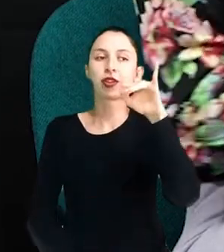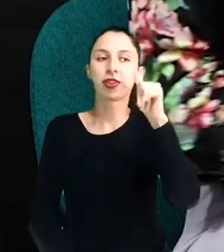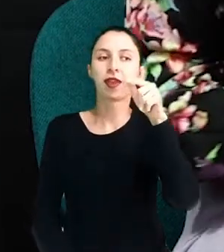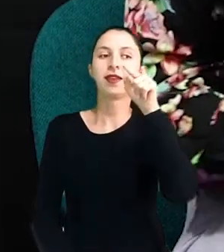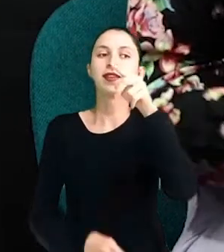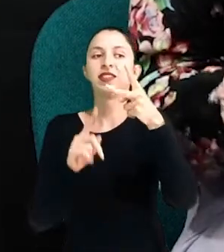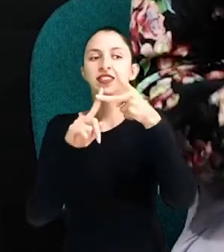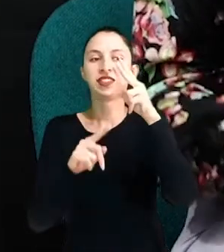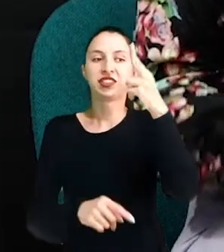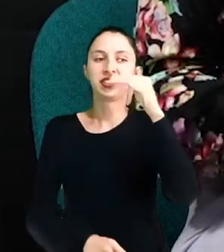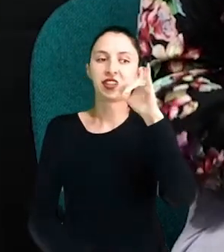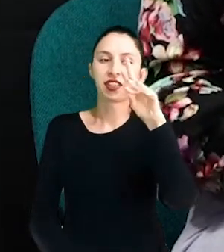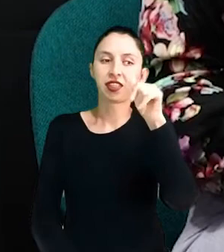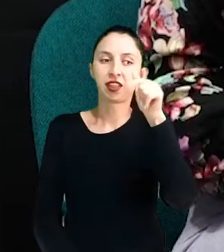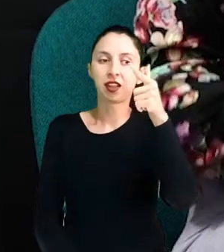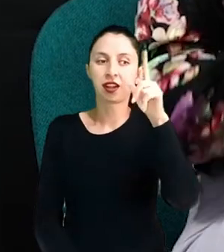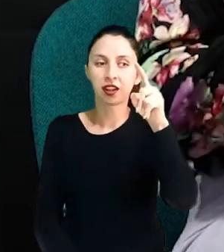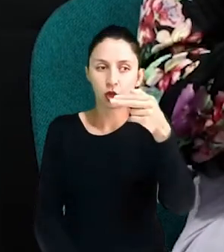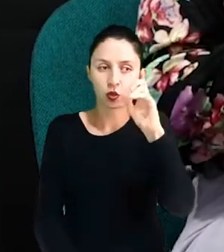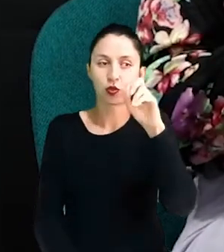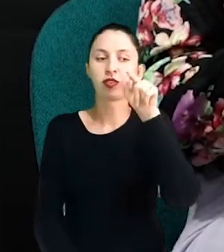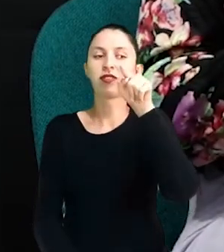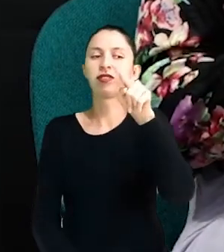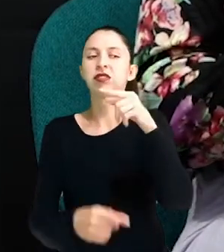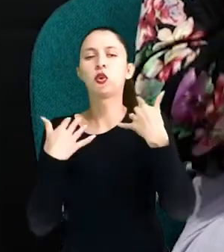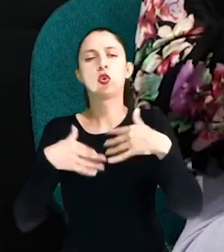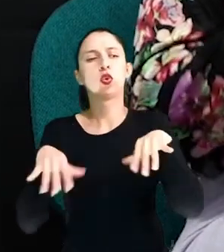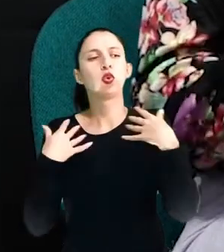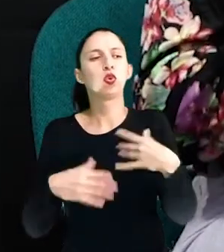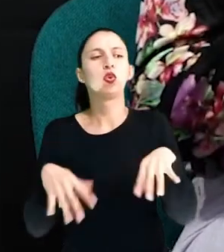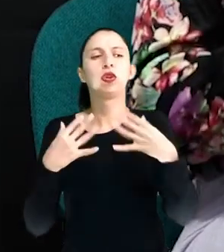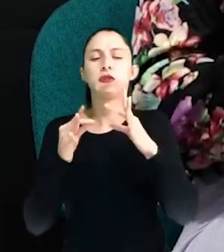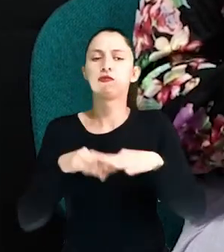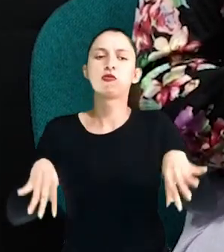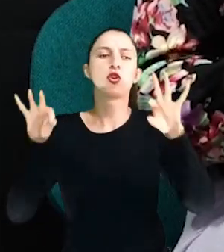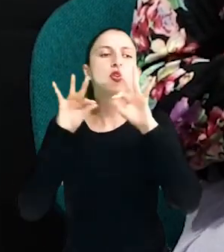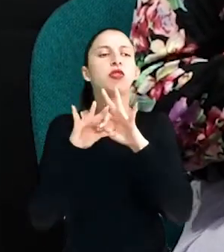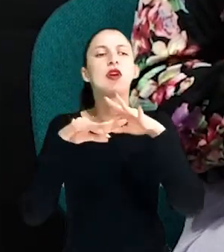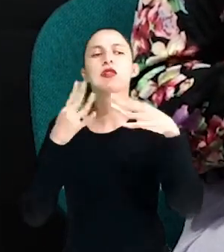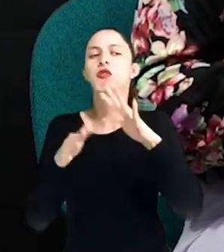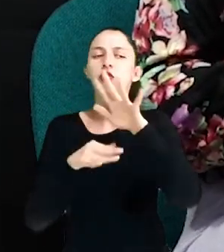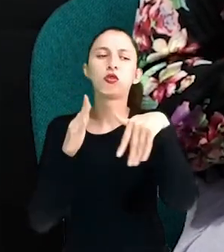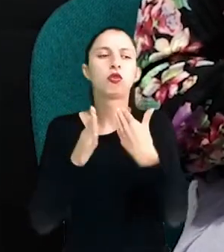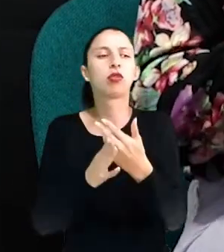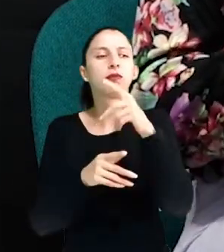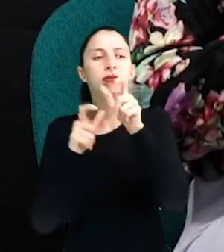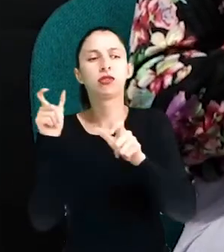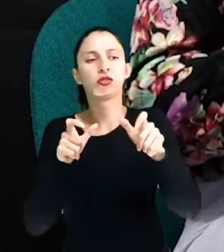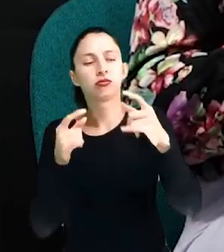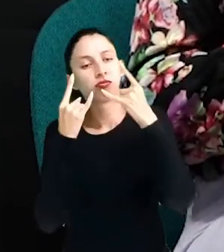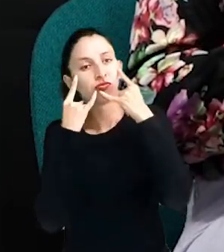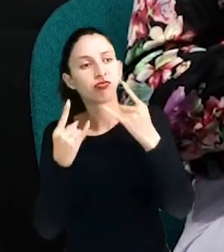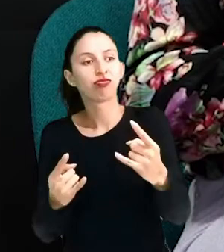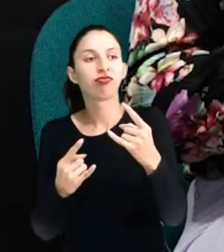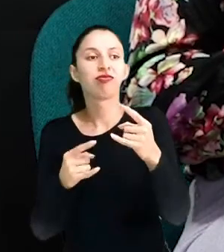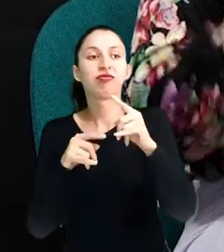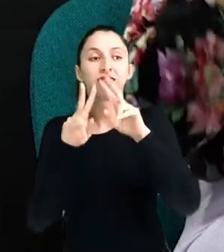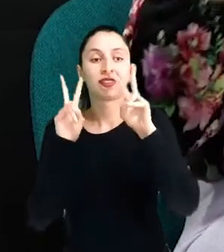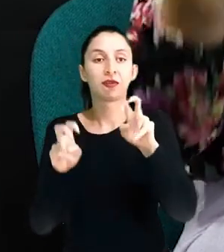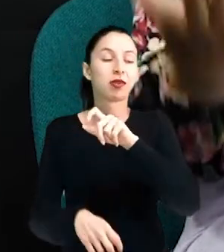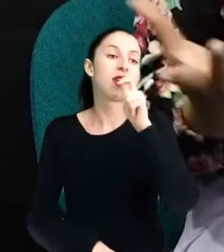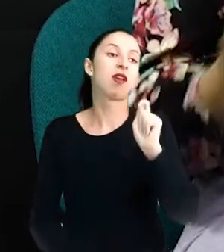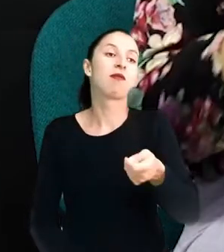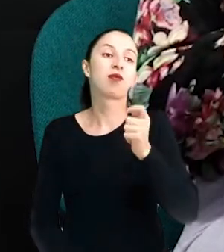Mónica Hidalgo Oviedo. Un libro importantísimo resaltar, claro está, para todos aquellos interesados en